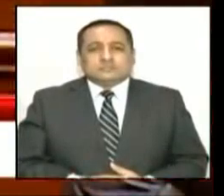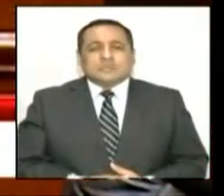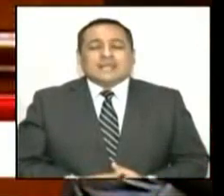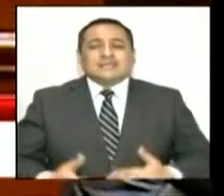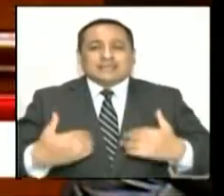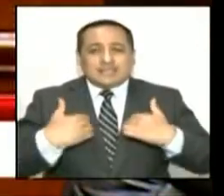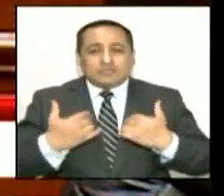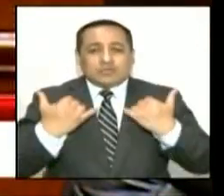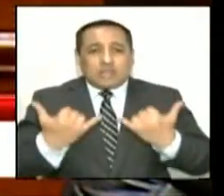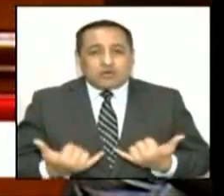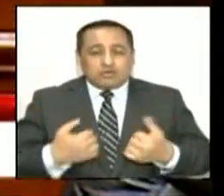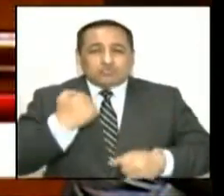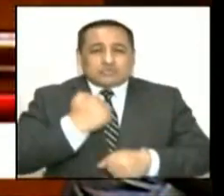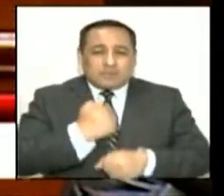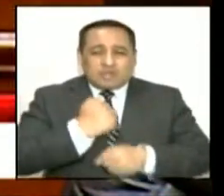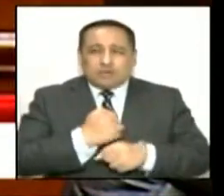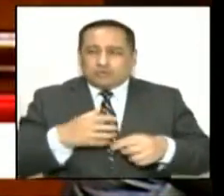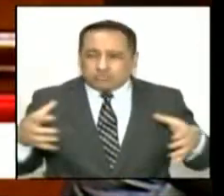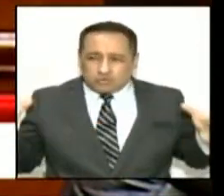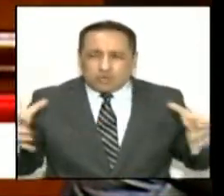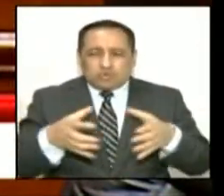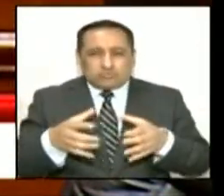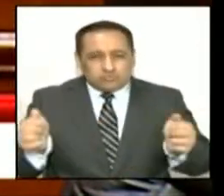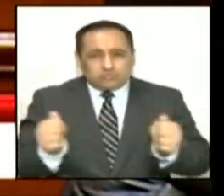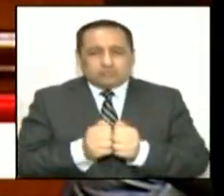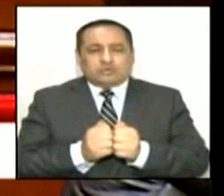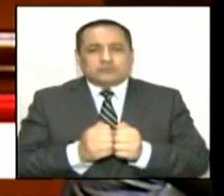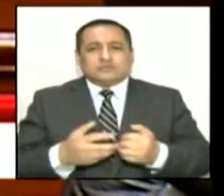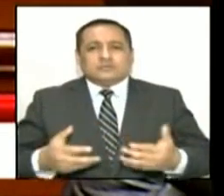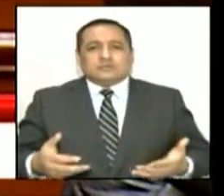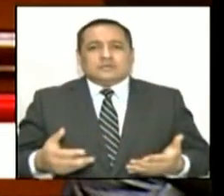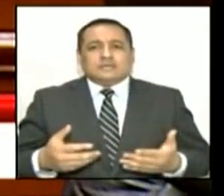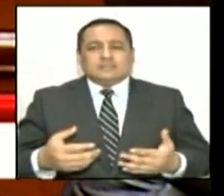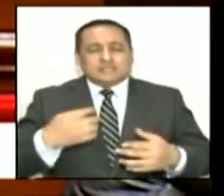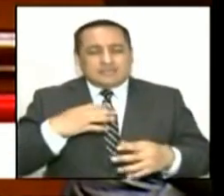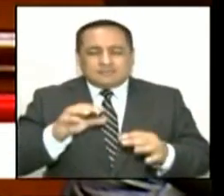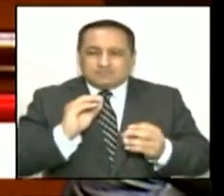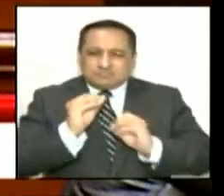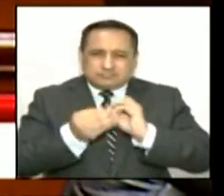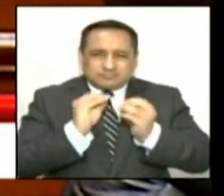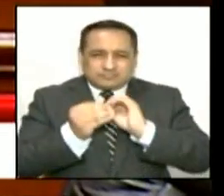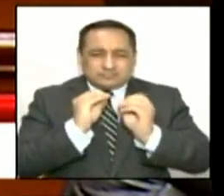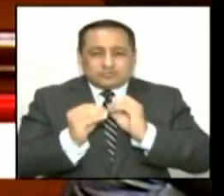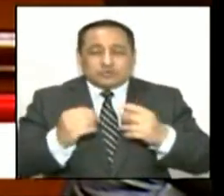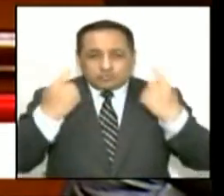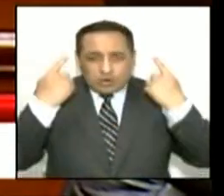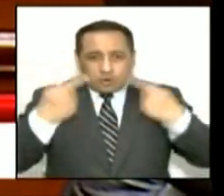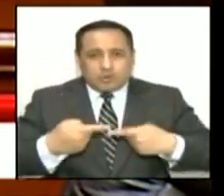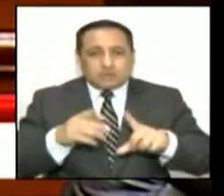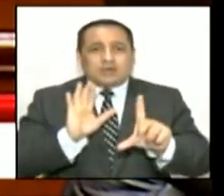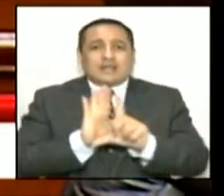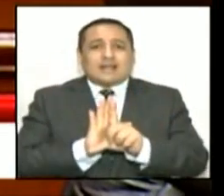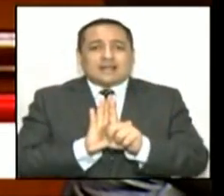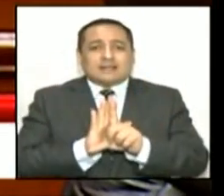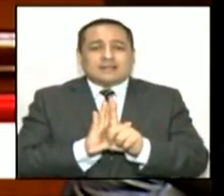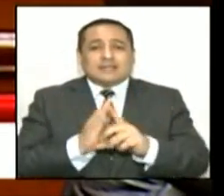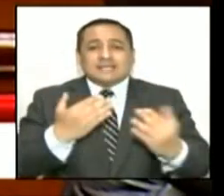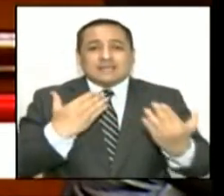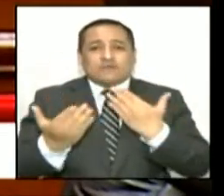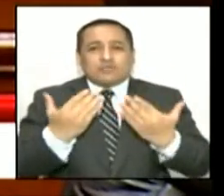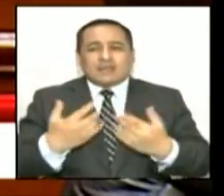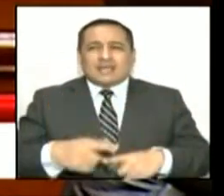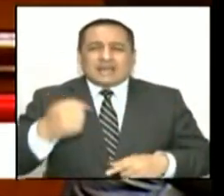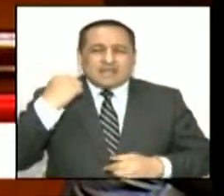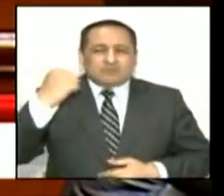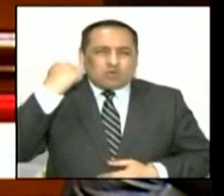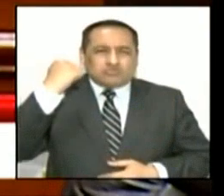Tenemos una tarea conjunta entre todos nosotros de perfeccionar el marco legal de tal forma que las